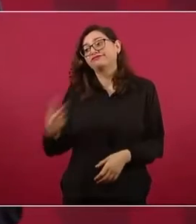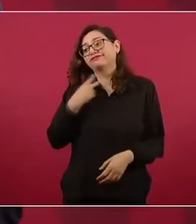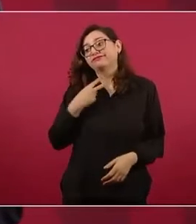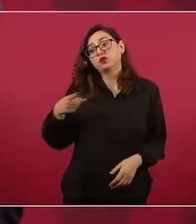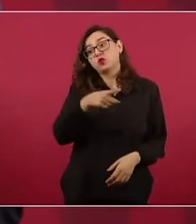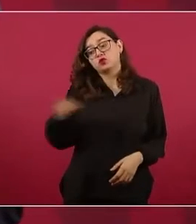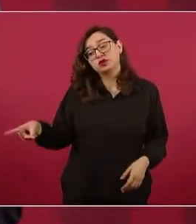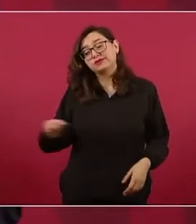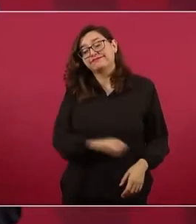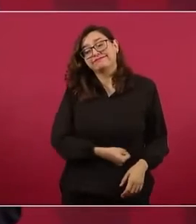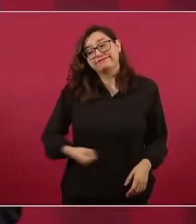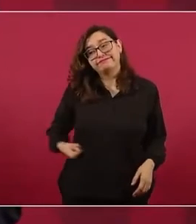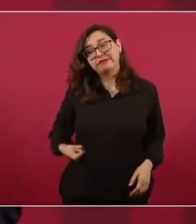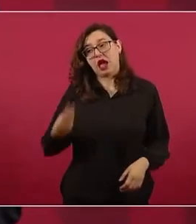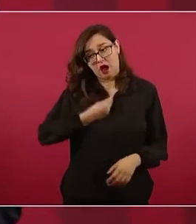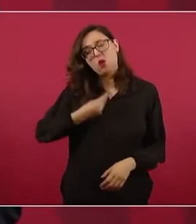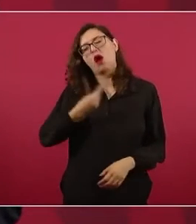Siempre le pedían al pueblo